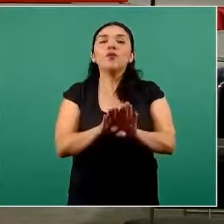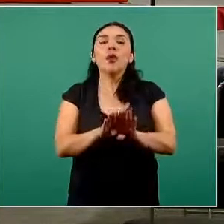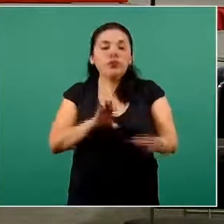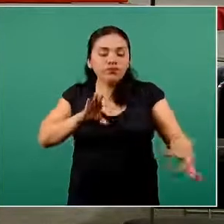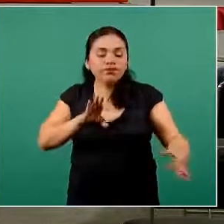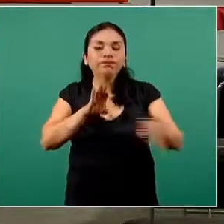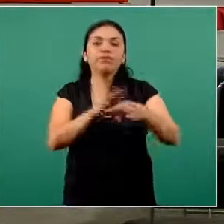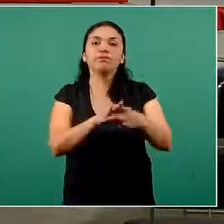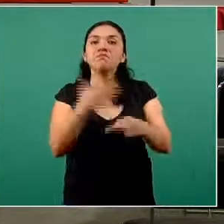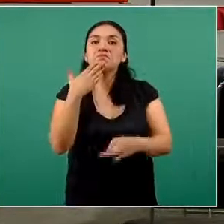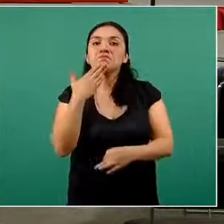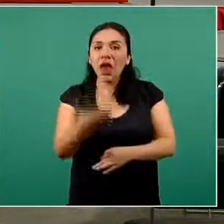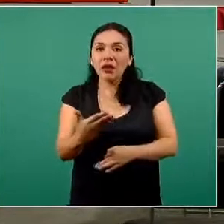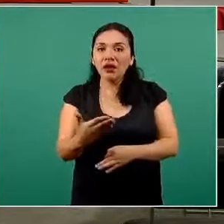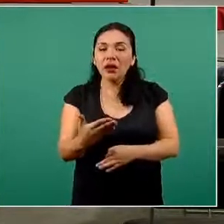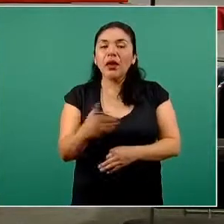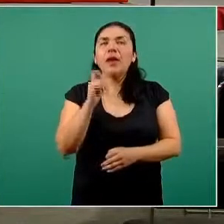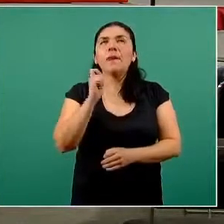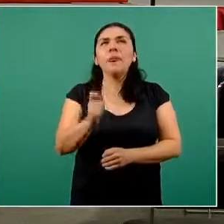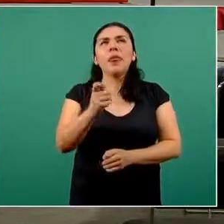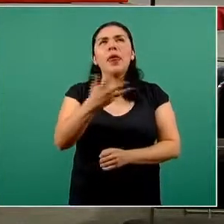sinergia. Teníamos